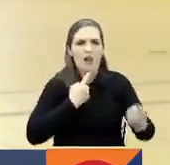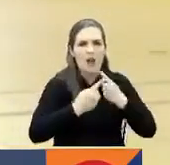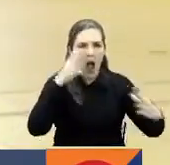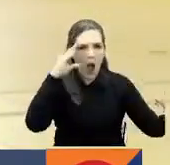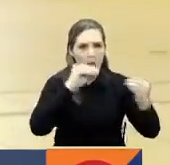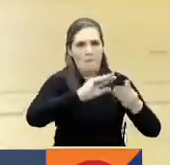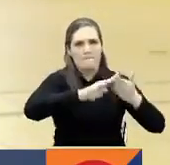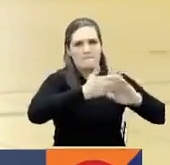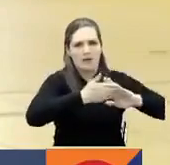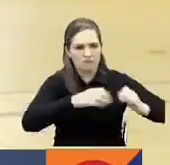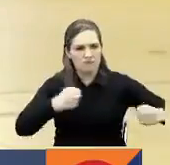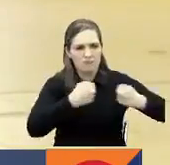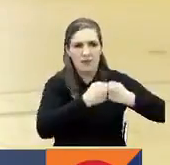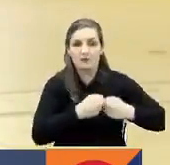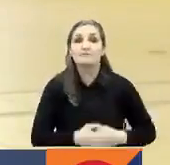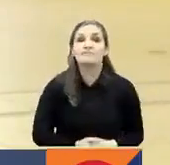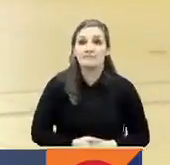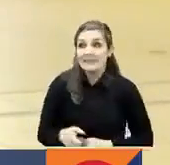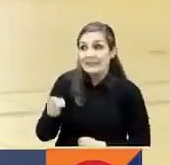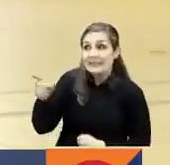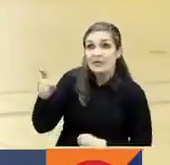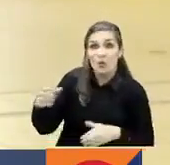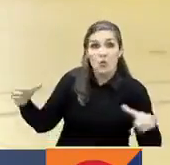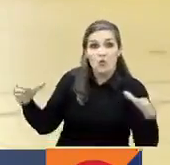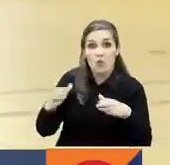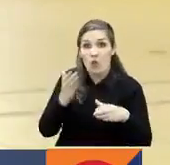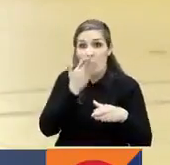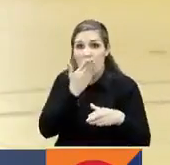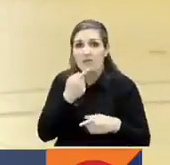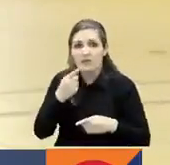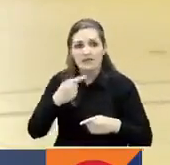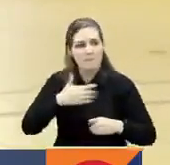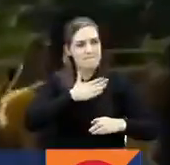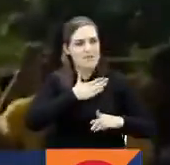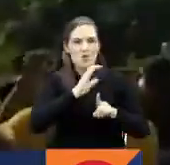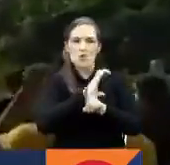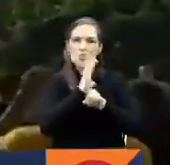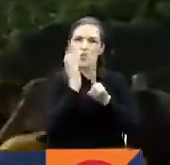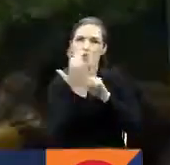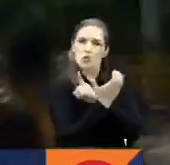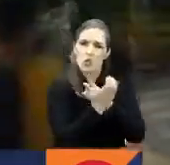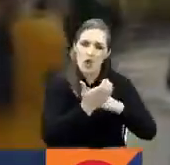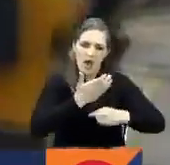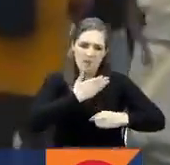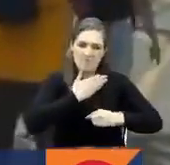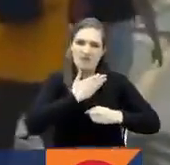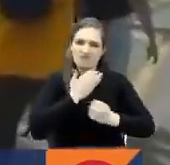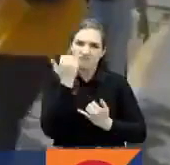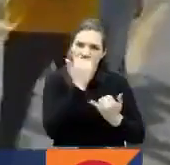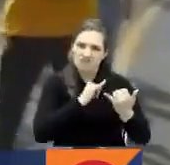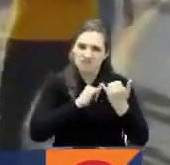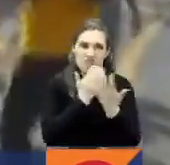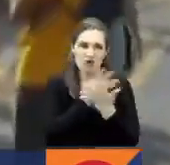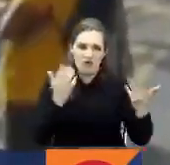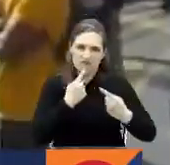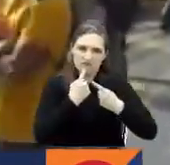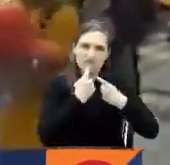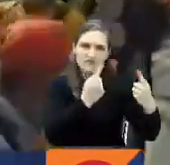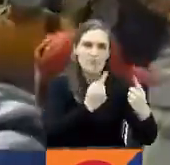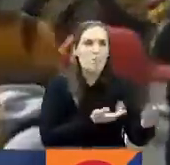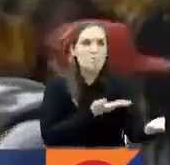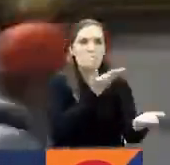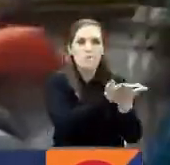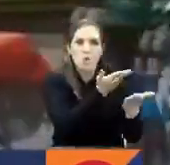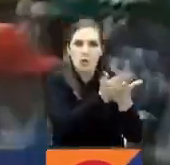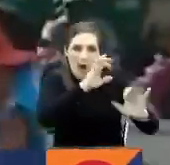Y es que precisamente ellos quieren llegar a un acuerdo de paz representando toda su cultura con la fuerza pública y una de las propuestas es que en los próximos